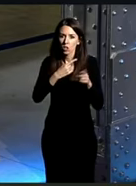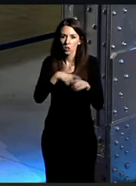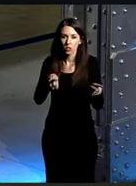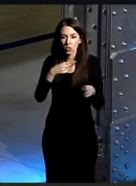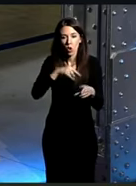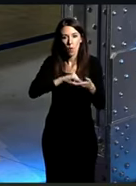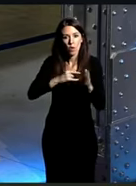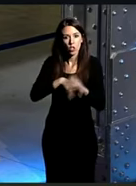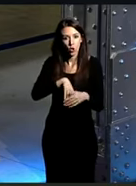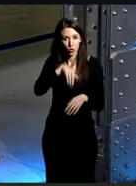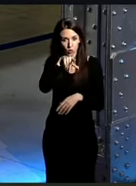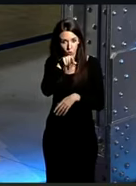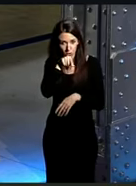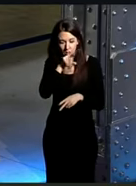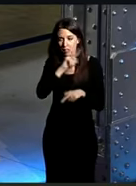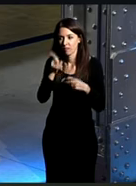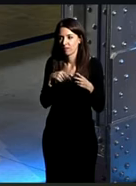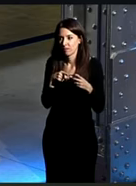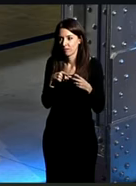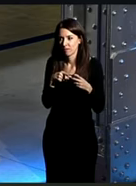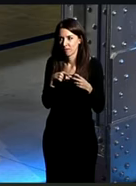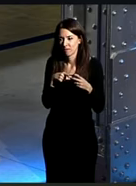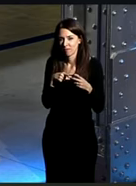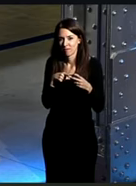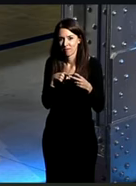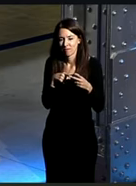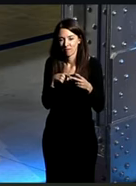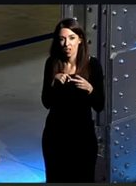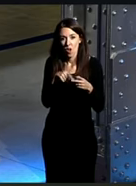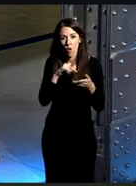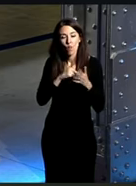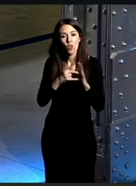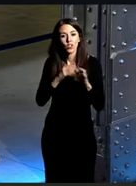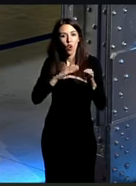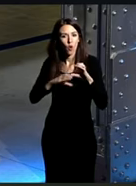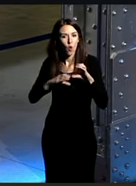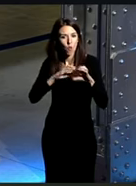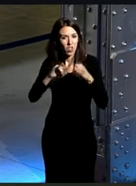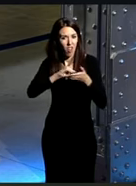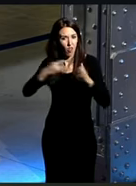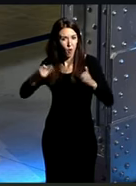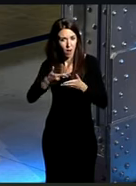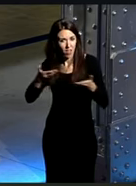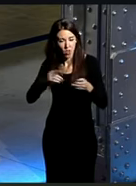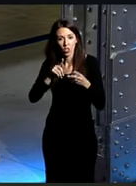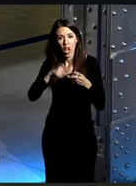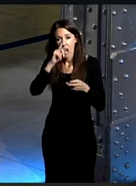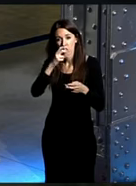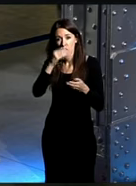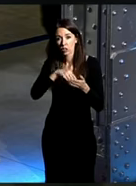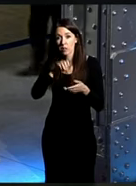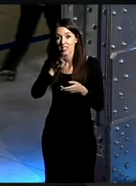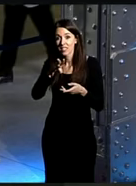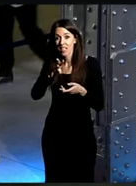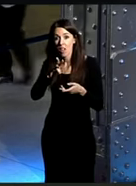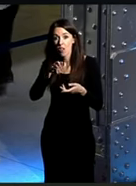hicimos un proyecto Twitter, después hicimos un proyecto de comunicación, nuevos medios. En el 2013 hicimos